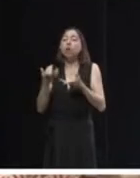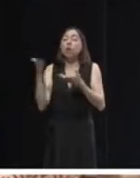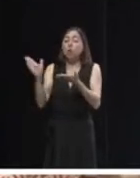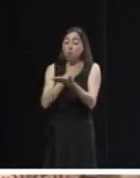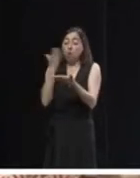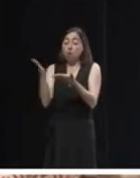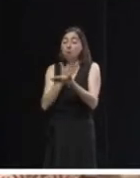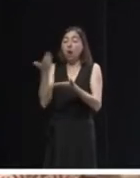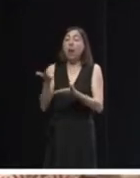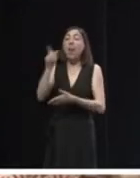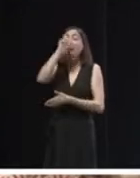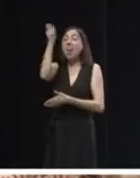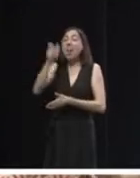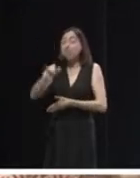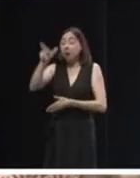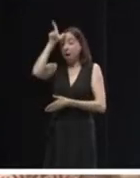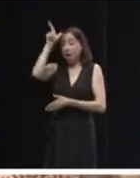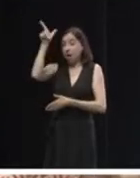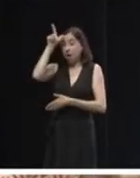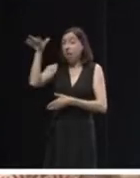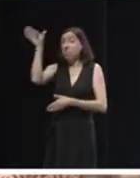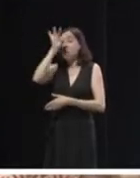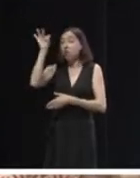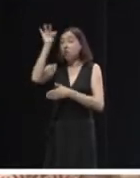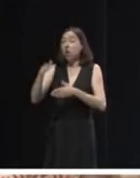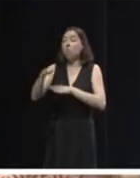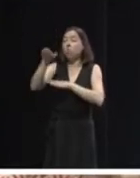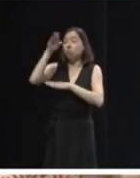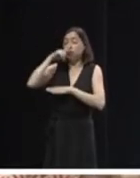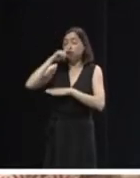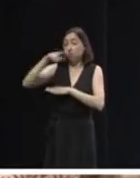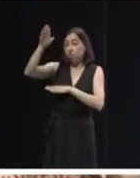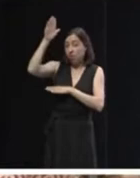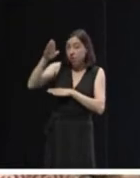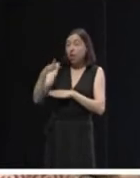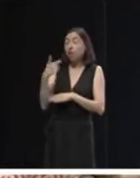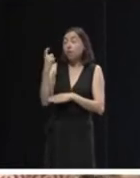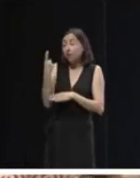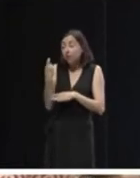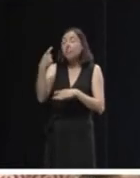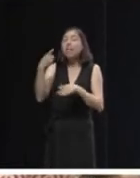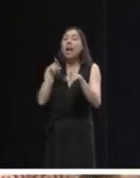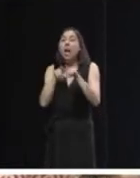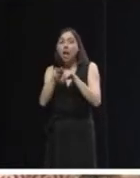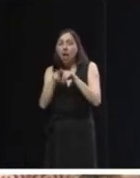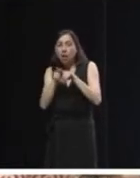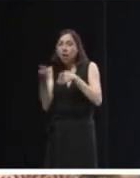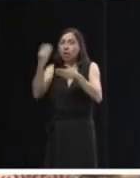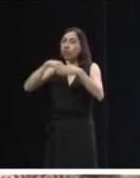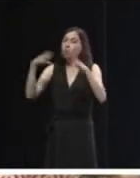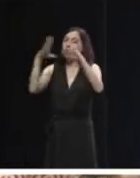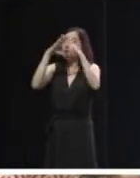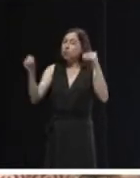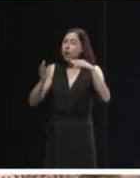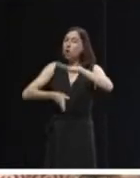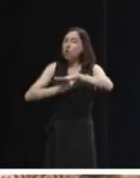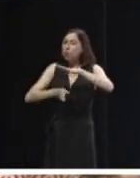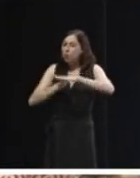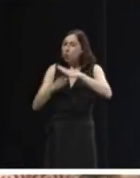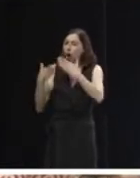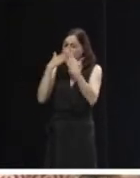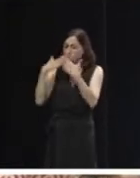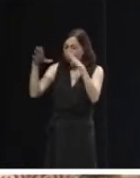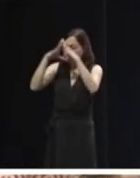italianos y alemanes, y por tanto había que mantener una posición crítica en la universidad. Y uno sigue haciendo carrera universitaria y se